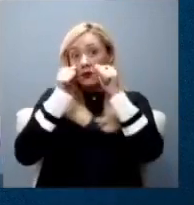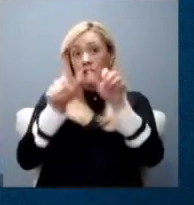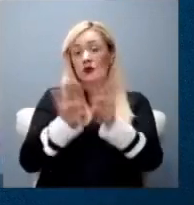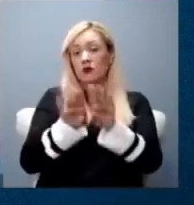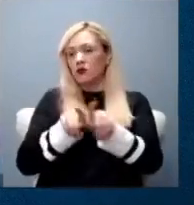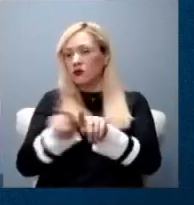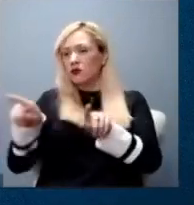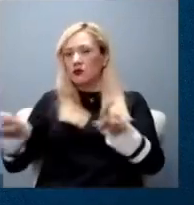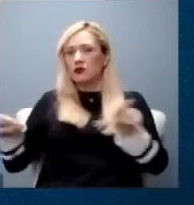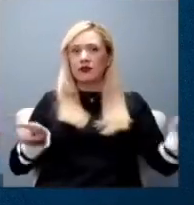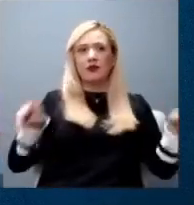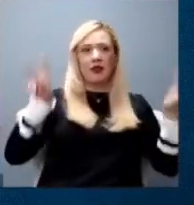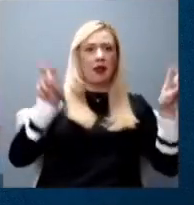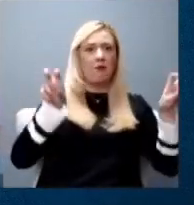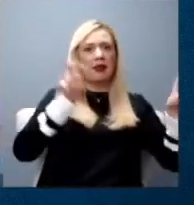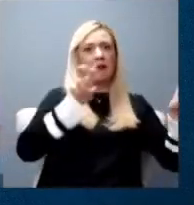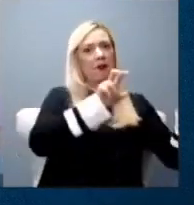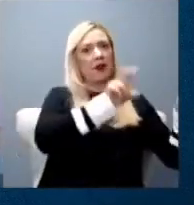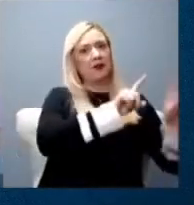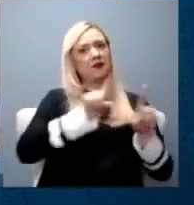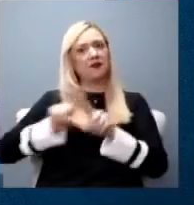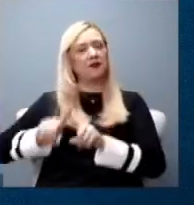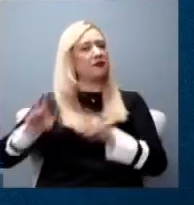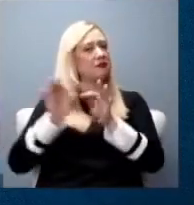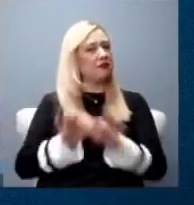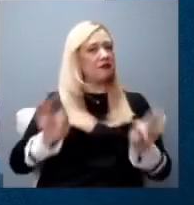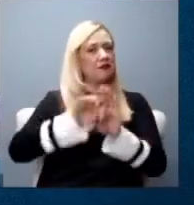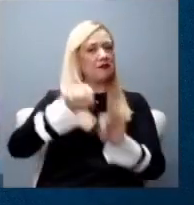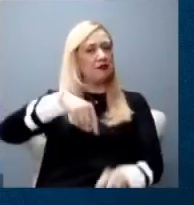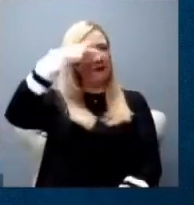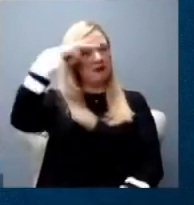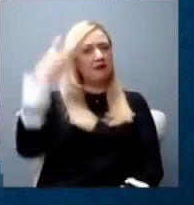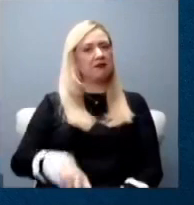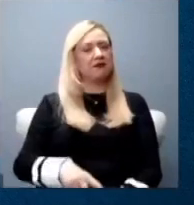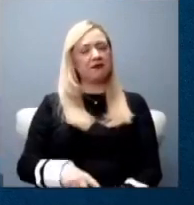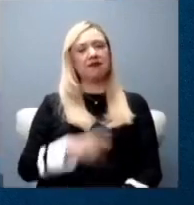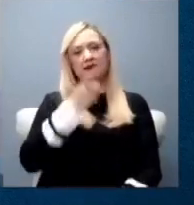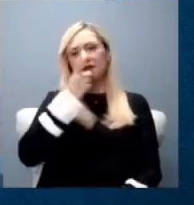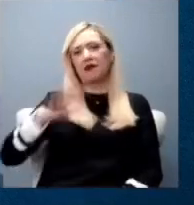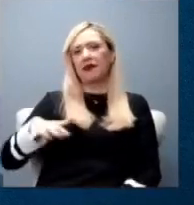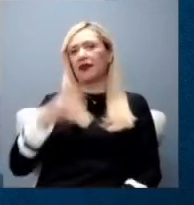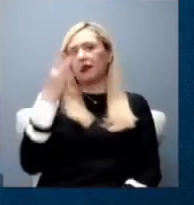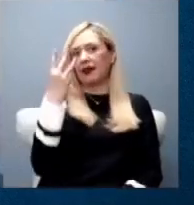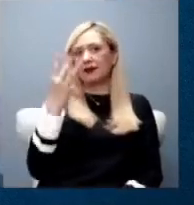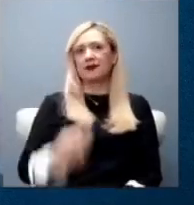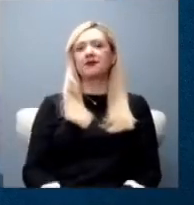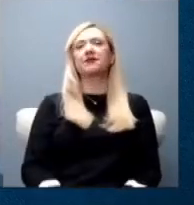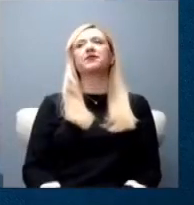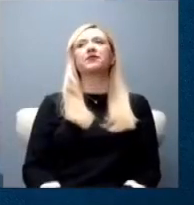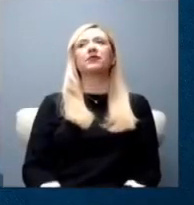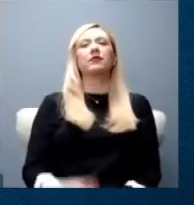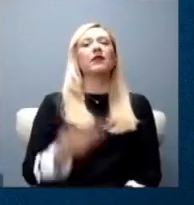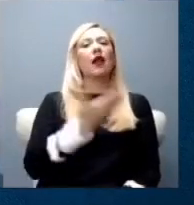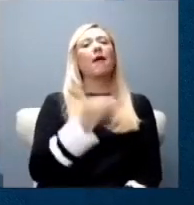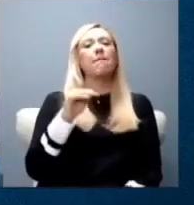jurisprudenciales, además tan relevantes, por ejemplo, para el contexto mexicano, las tres que mencionaste. Marcia, ¿cuáles